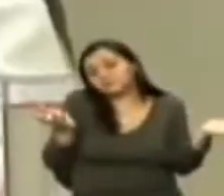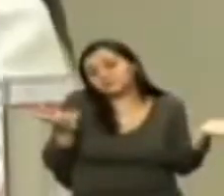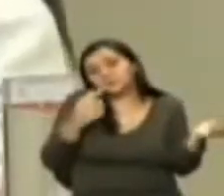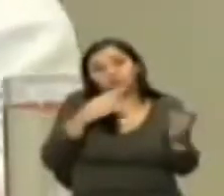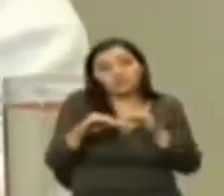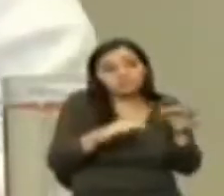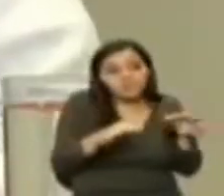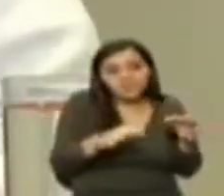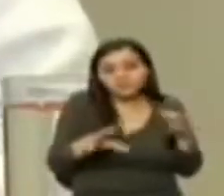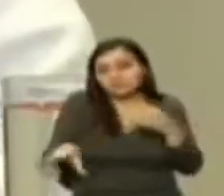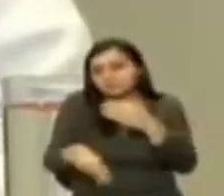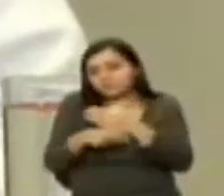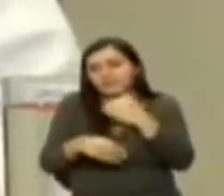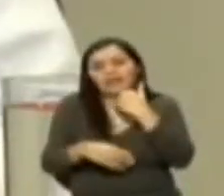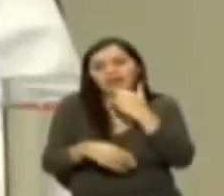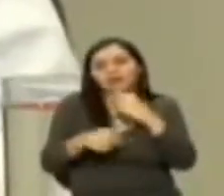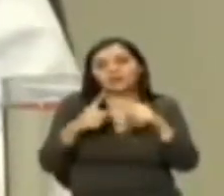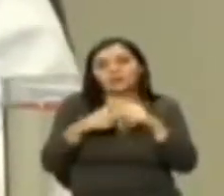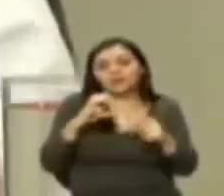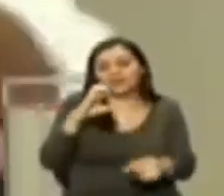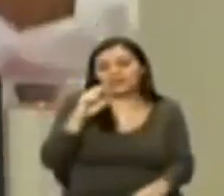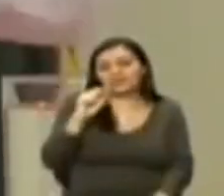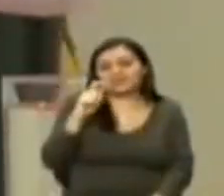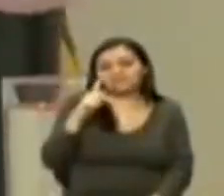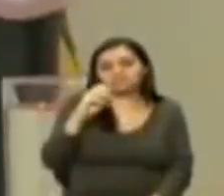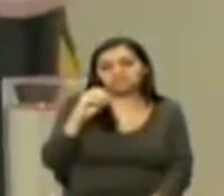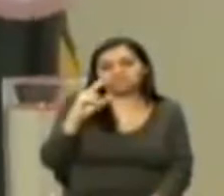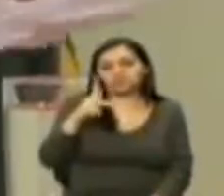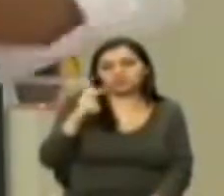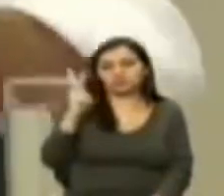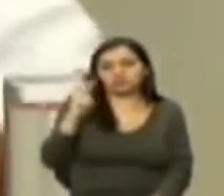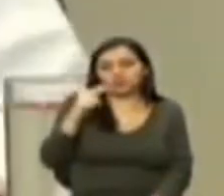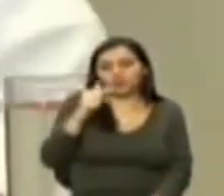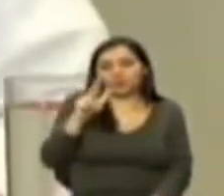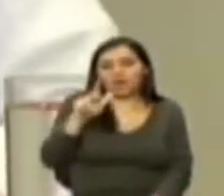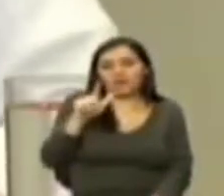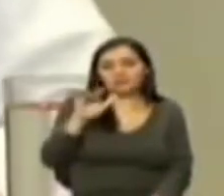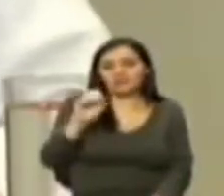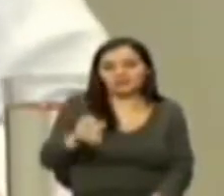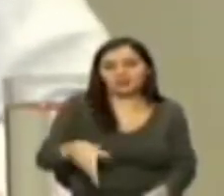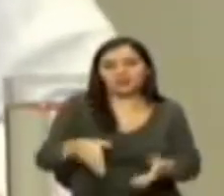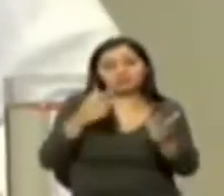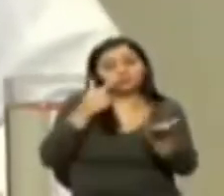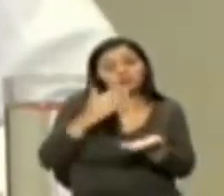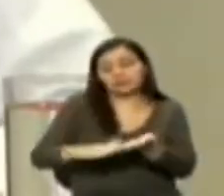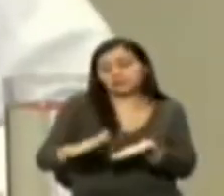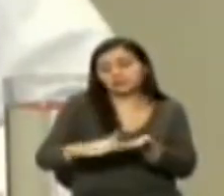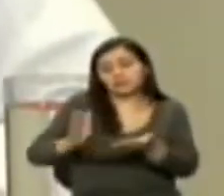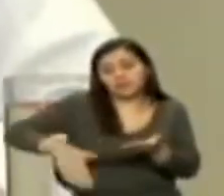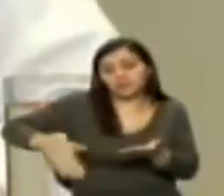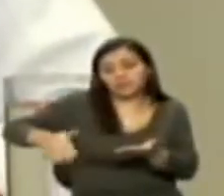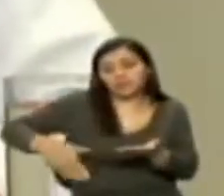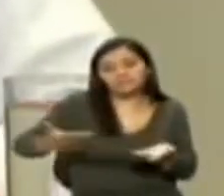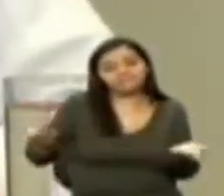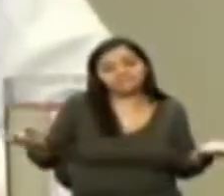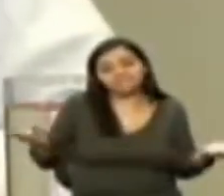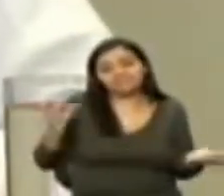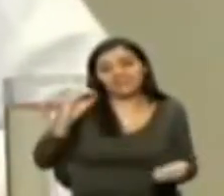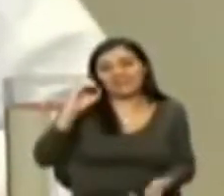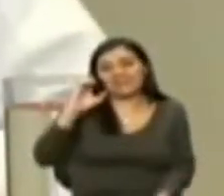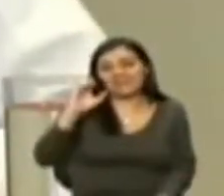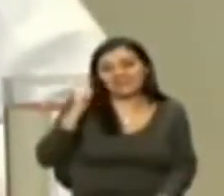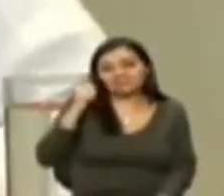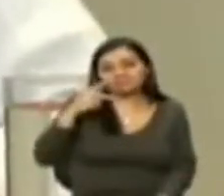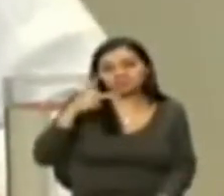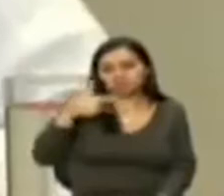damos compensaciones. Entonces, lo del Spoch lo vamos a cumplir, Gualaceo Limón lo vamos a cumplir, le pido disculpas por la demora, lo de Spoch es imperdonable, fue